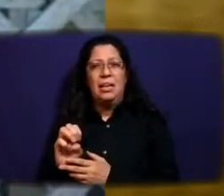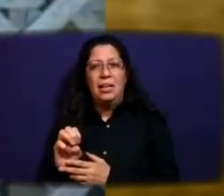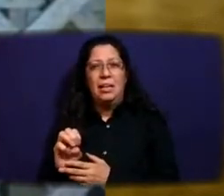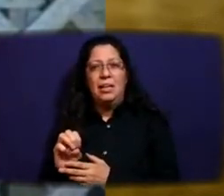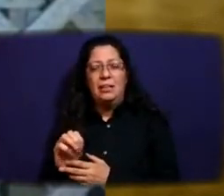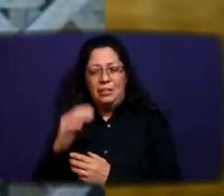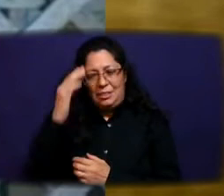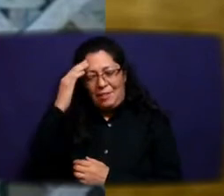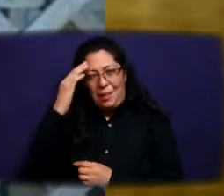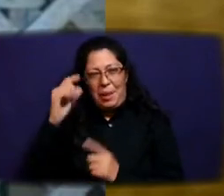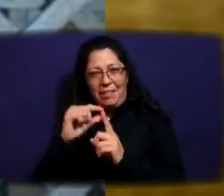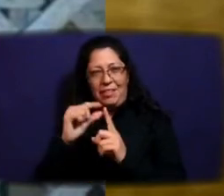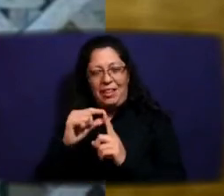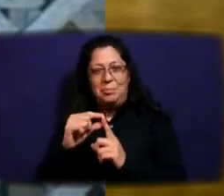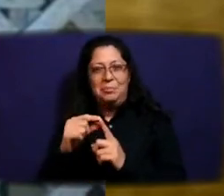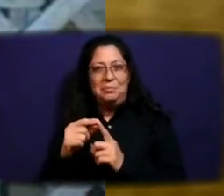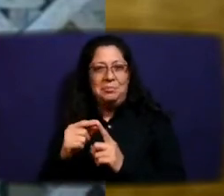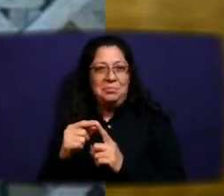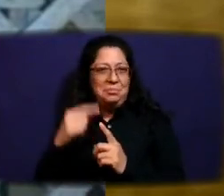sabe la palabra para